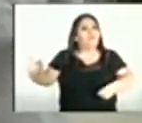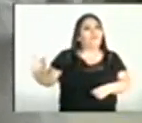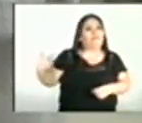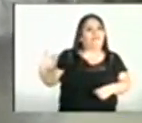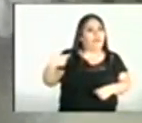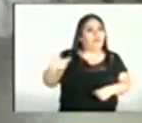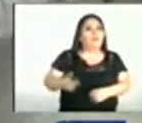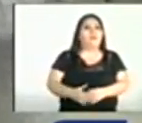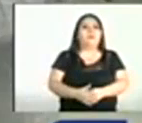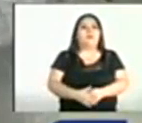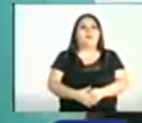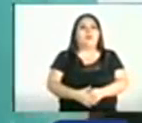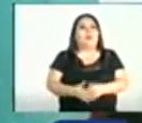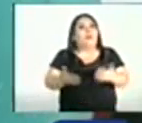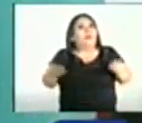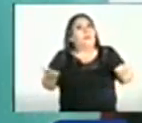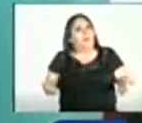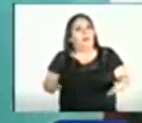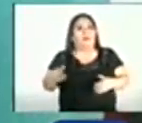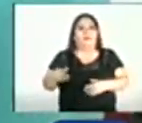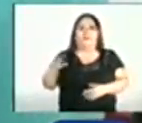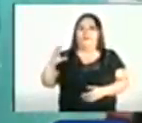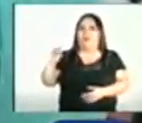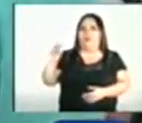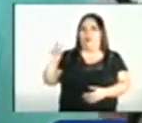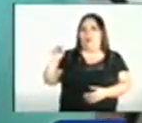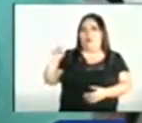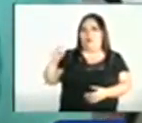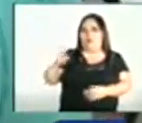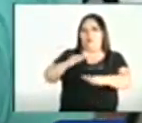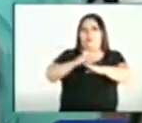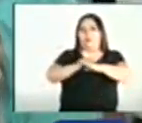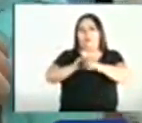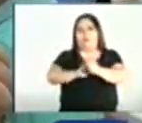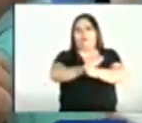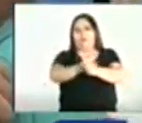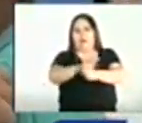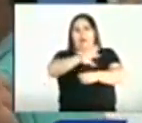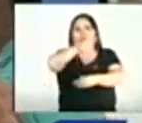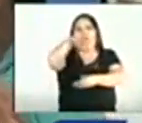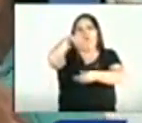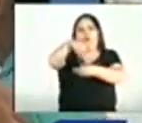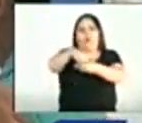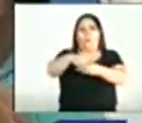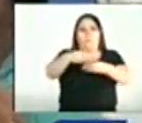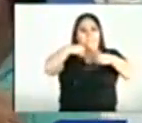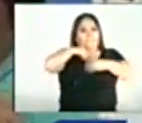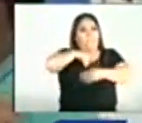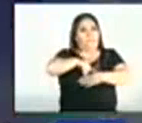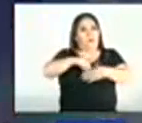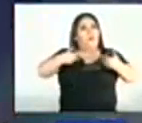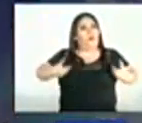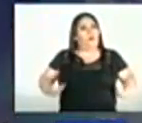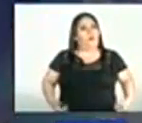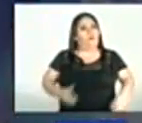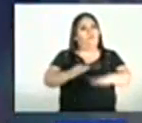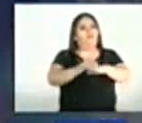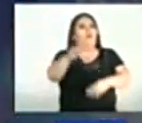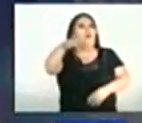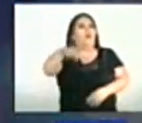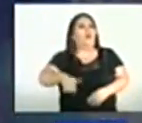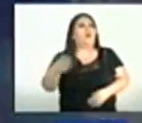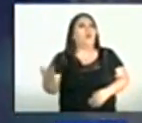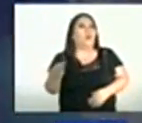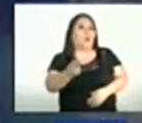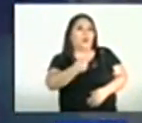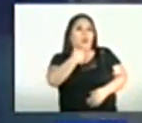vacunaciones con el fin de covax las vacunas contra el covid-19 se integran en la inmunización ordinaria la cifra actualizada de la